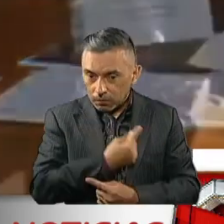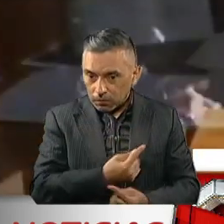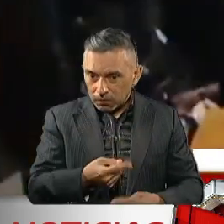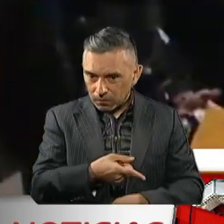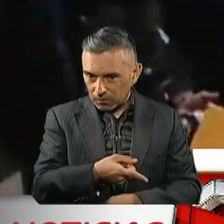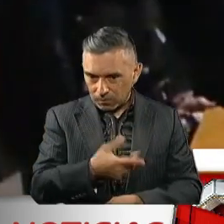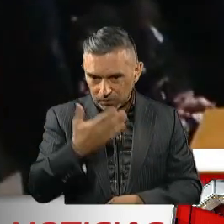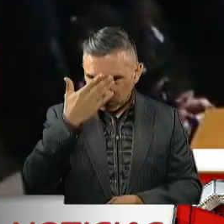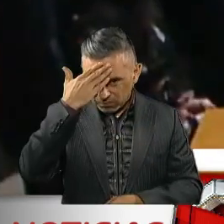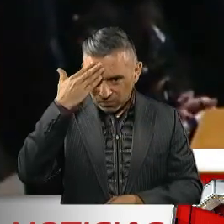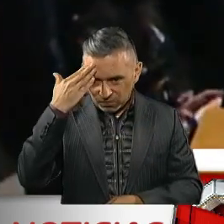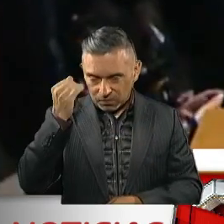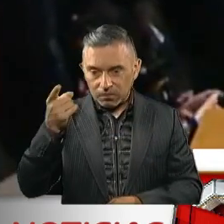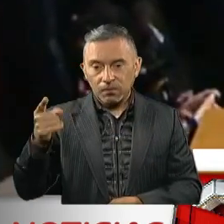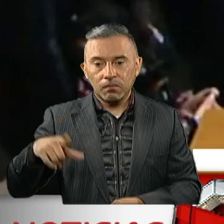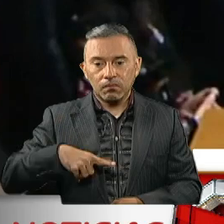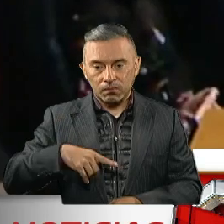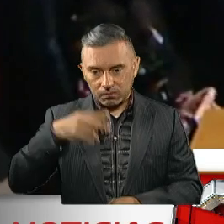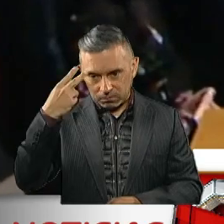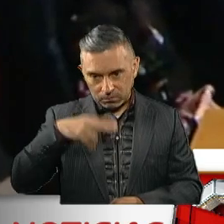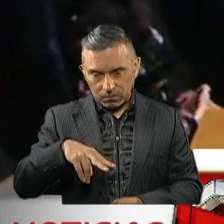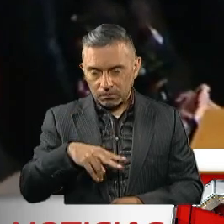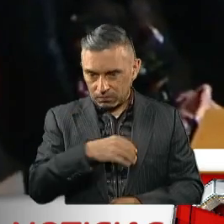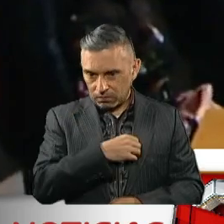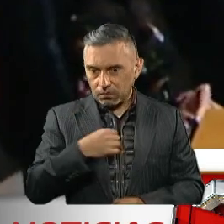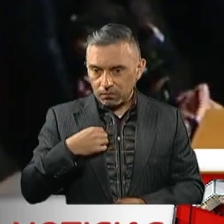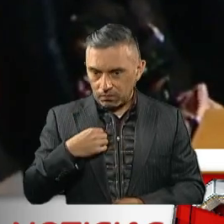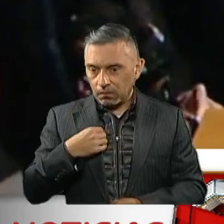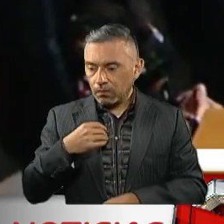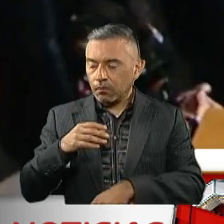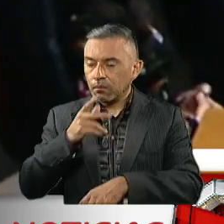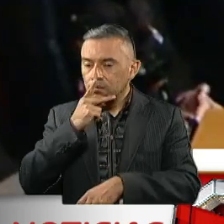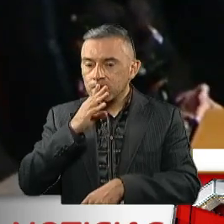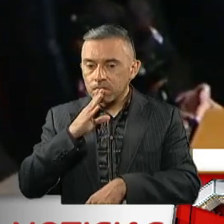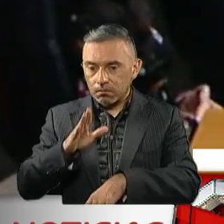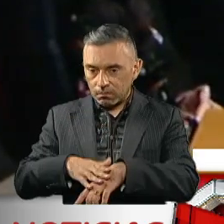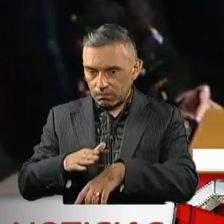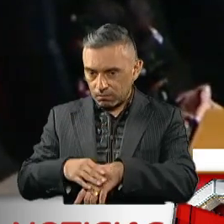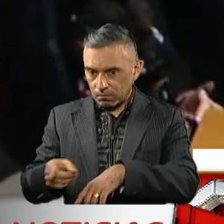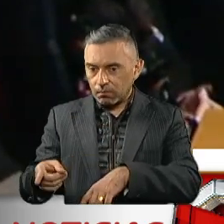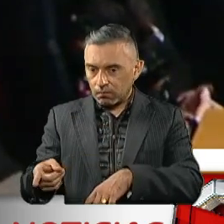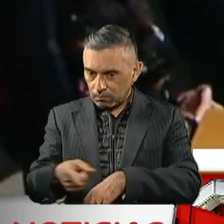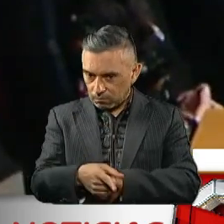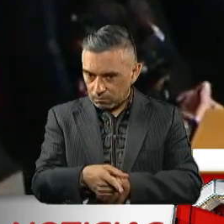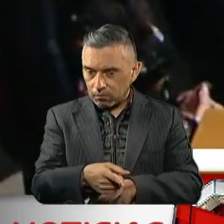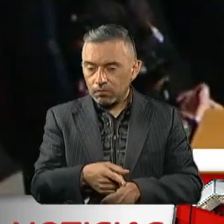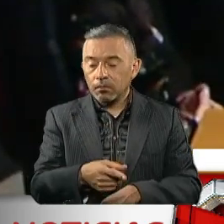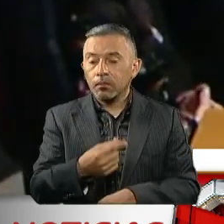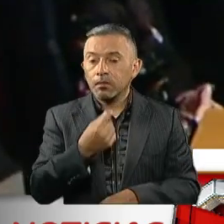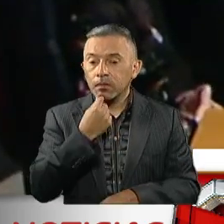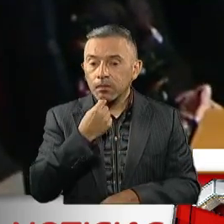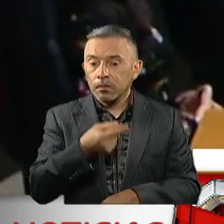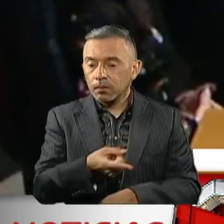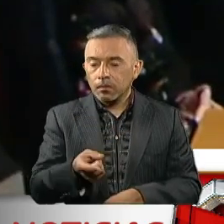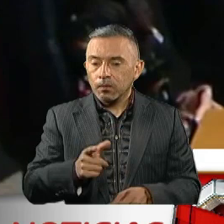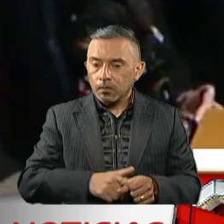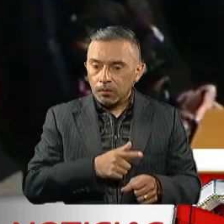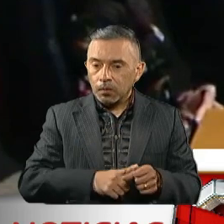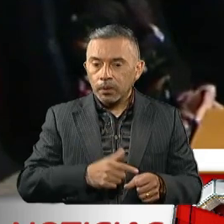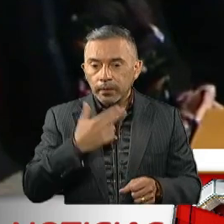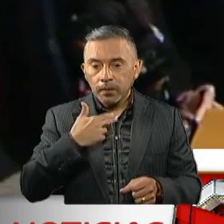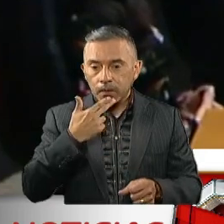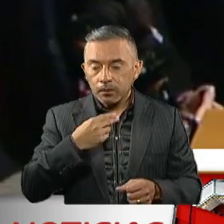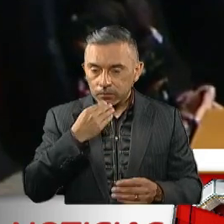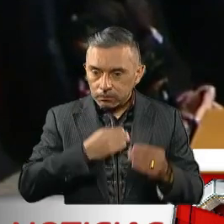Estado mexicano advertir a los padres de familia que un niño que consume edulcorante